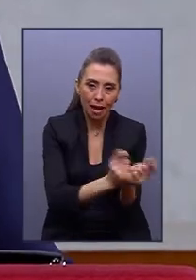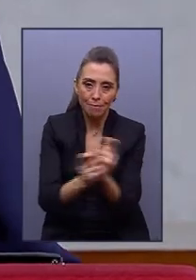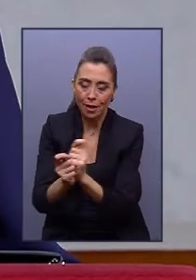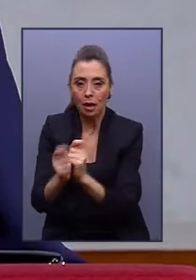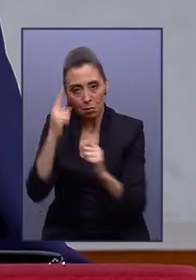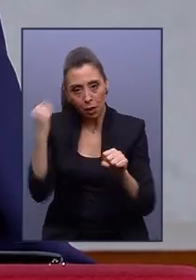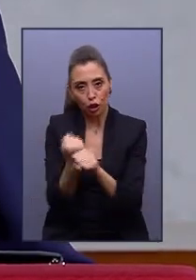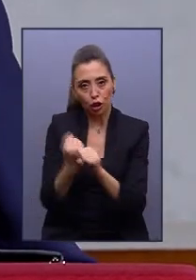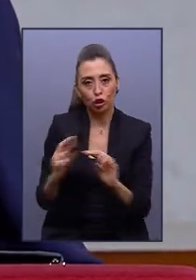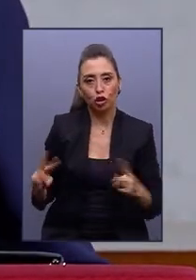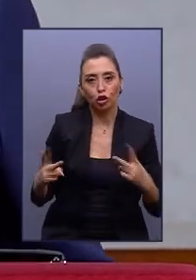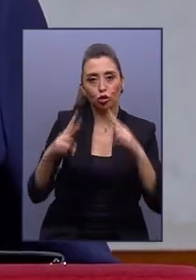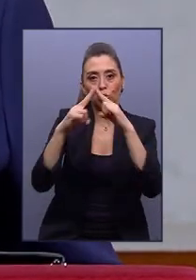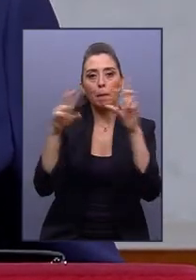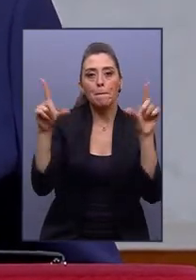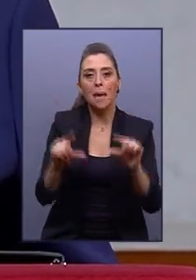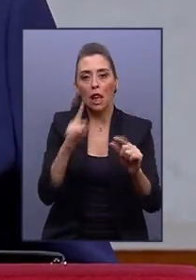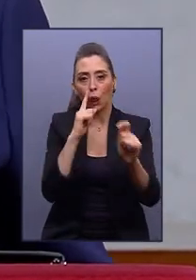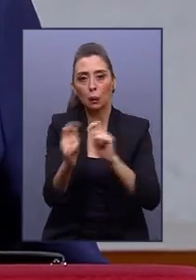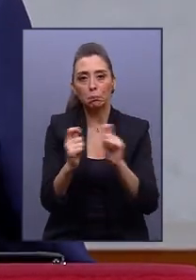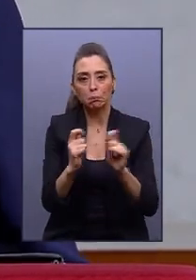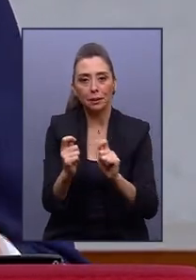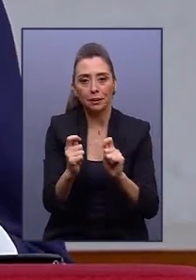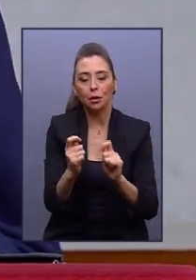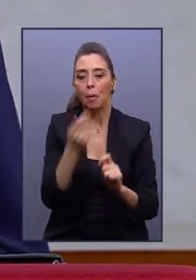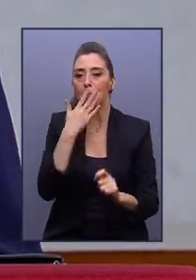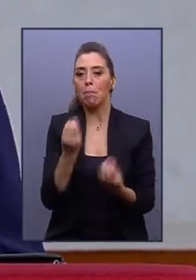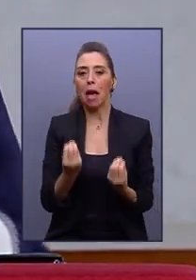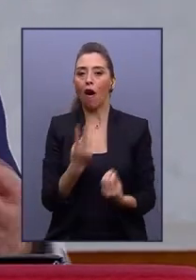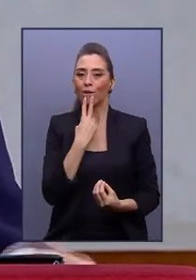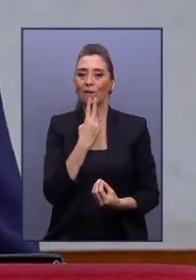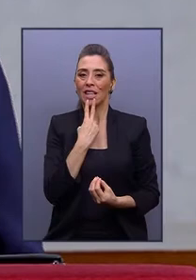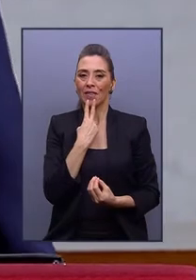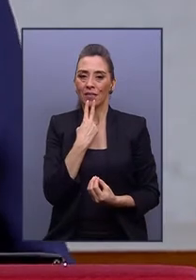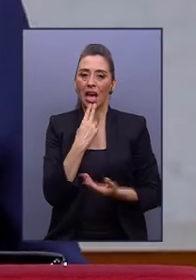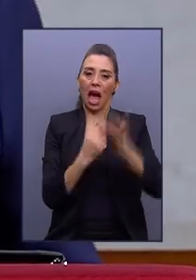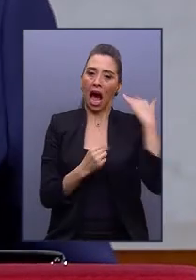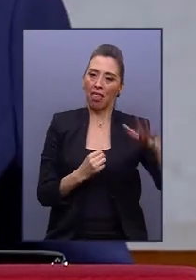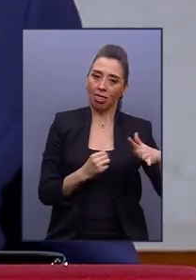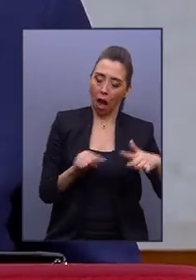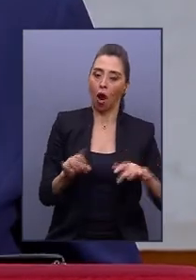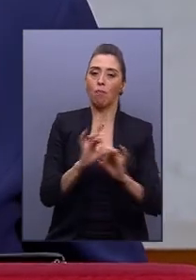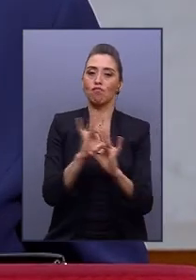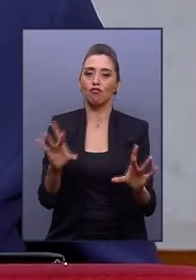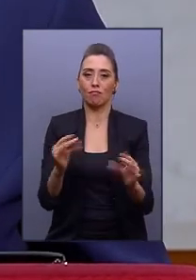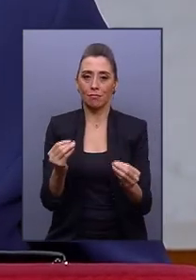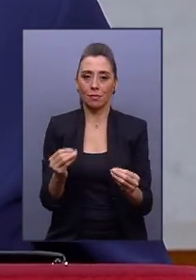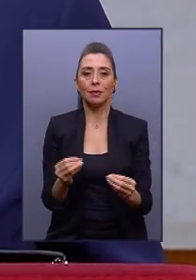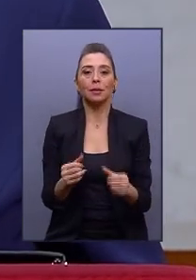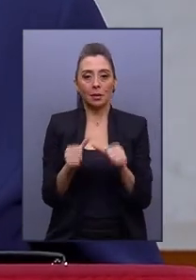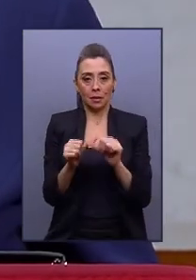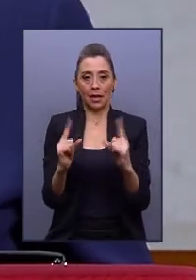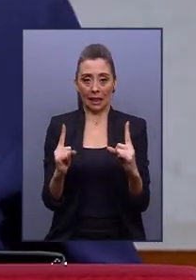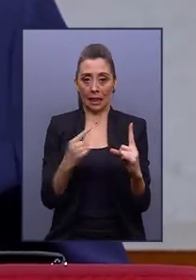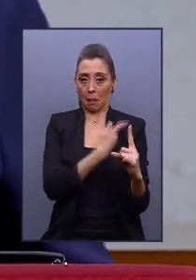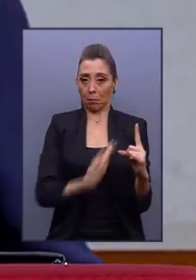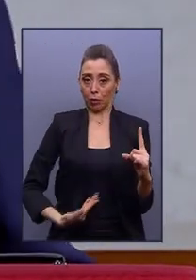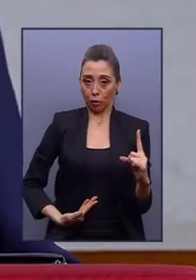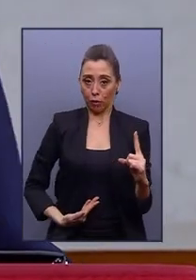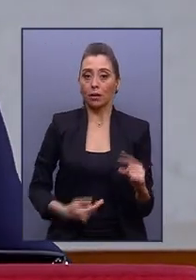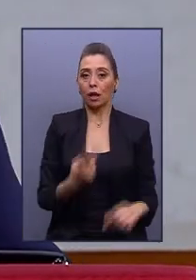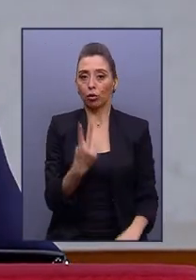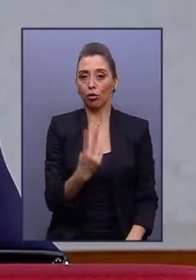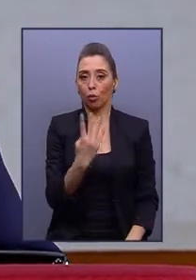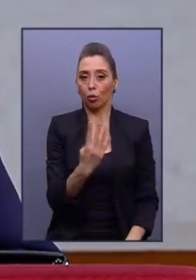que buscan disminuir riesgos y mejorar las condiciones de habitabilidad que había antes. Así, en este periodo hemos concluido la intervención en